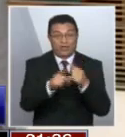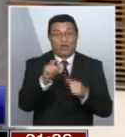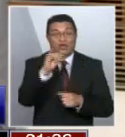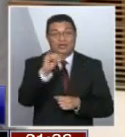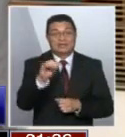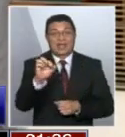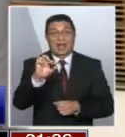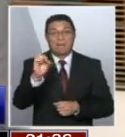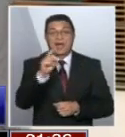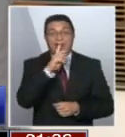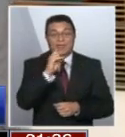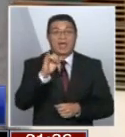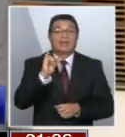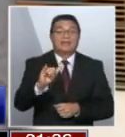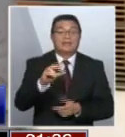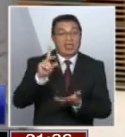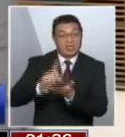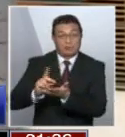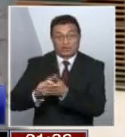y el diputado Marcelo Chilling,